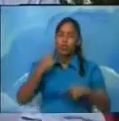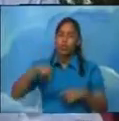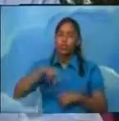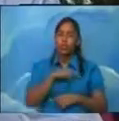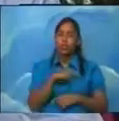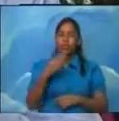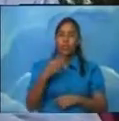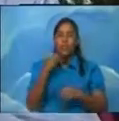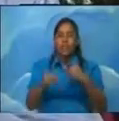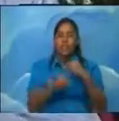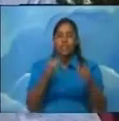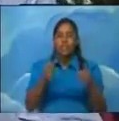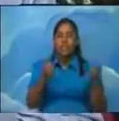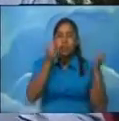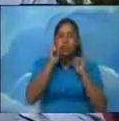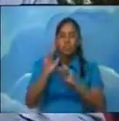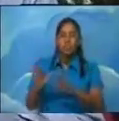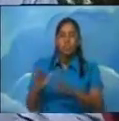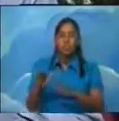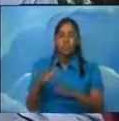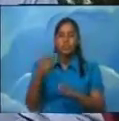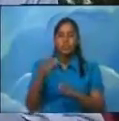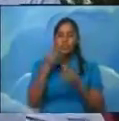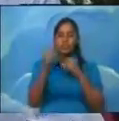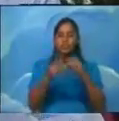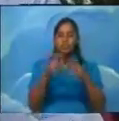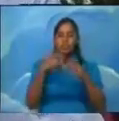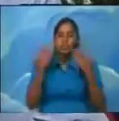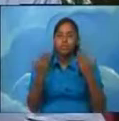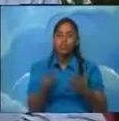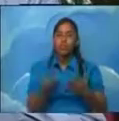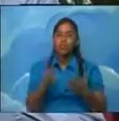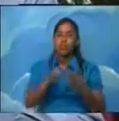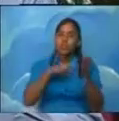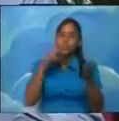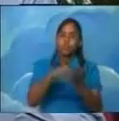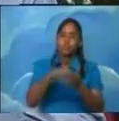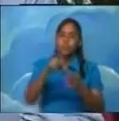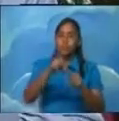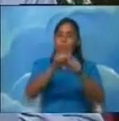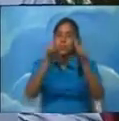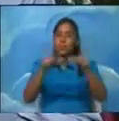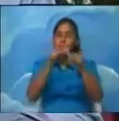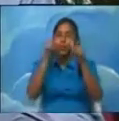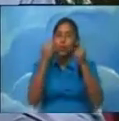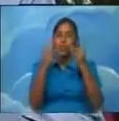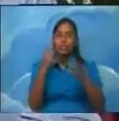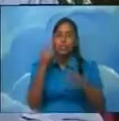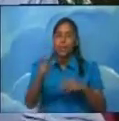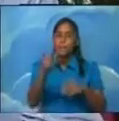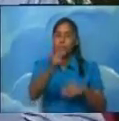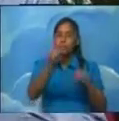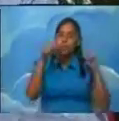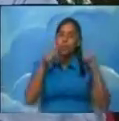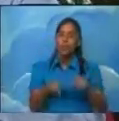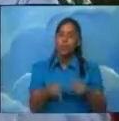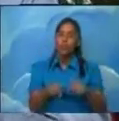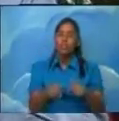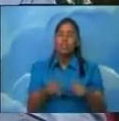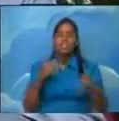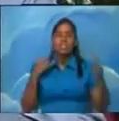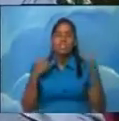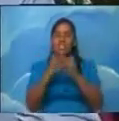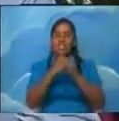que hacemos impiedades, que nos vamos en pos de idolatría. ¿Cuántas personas hoy en día se les